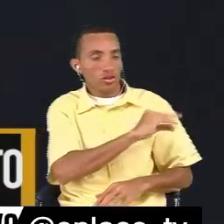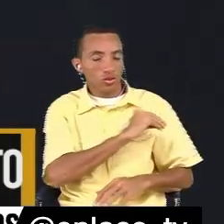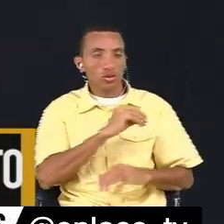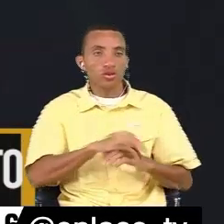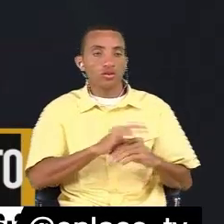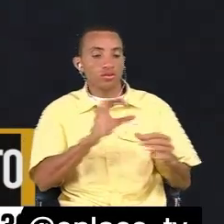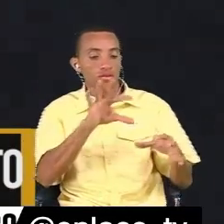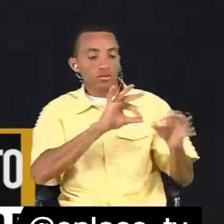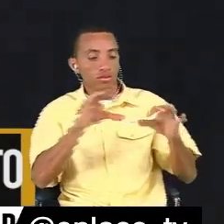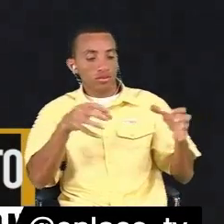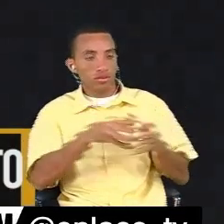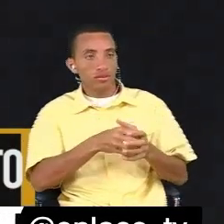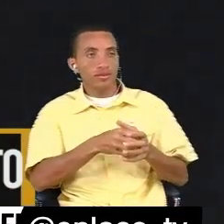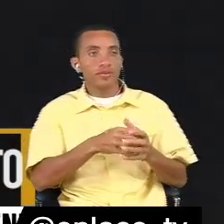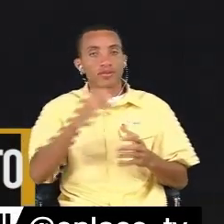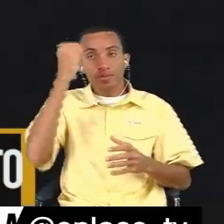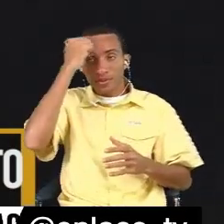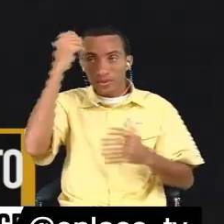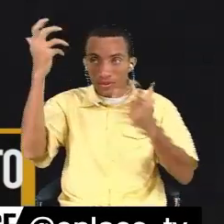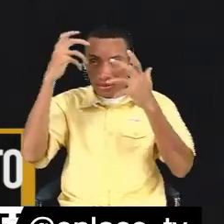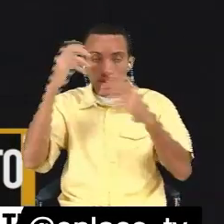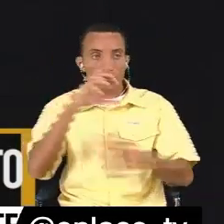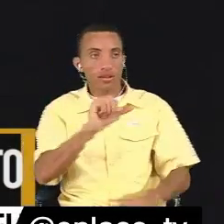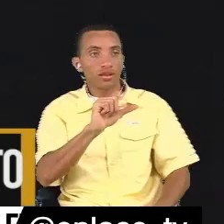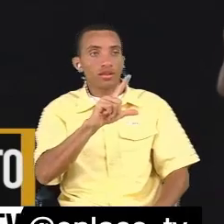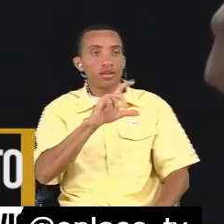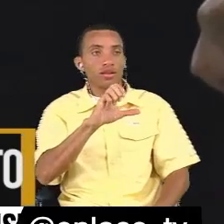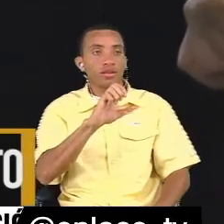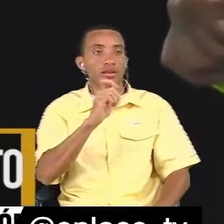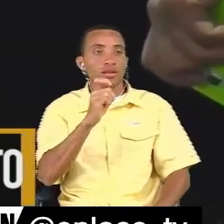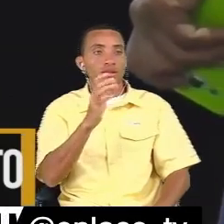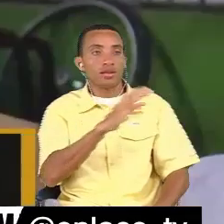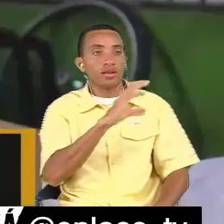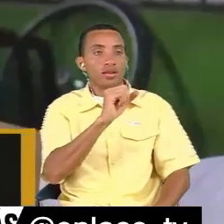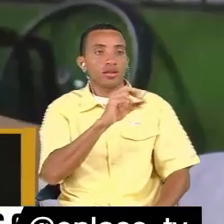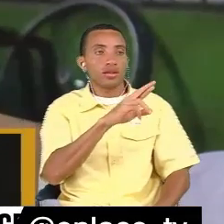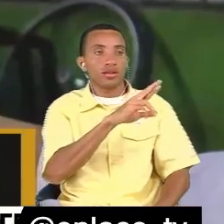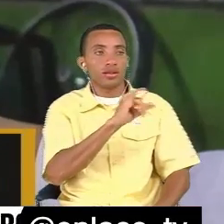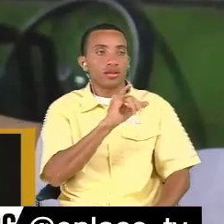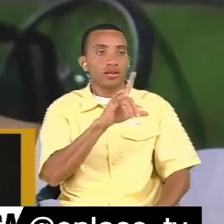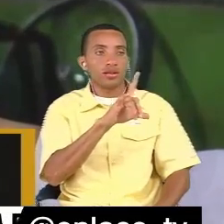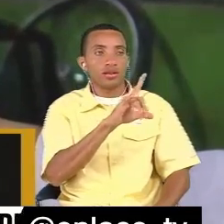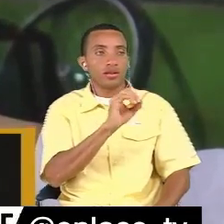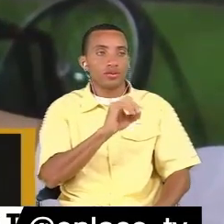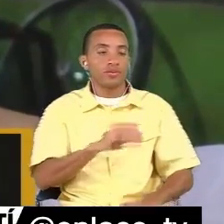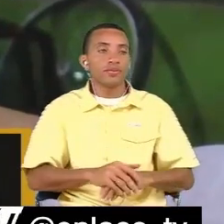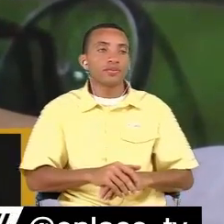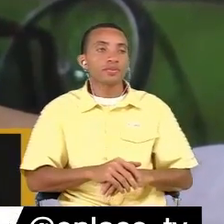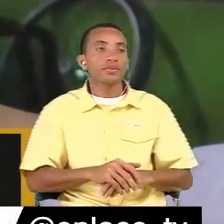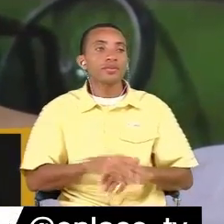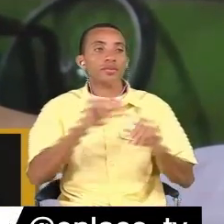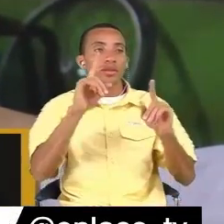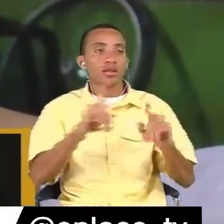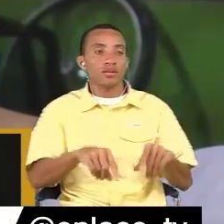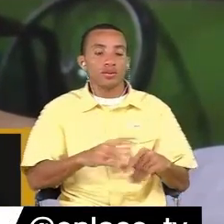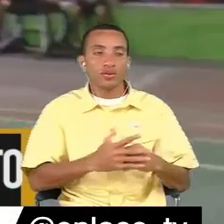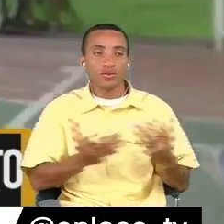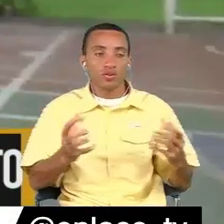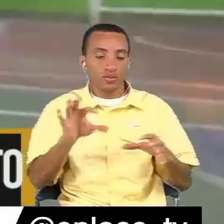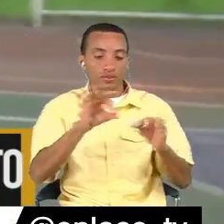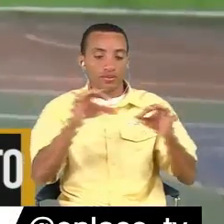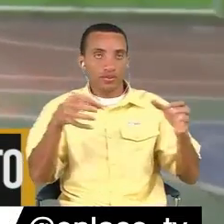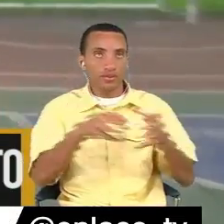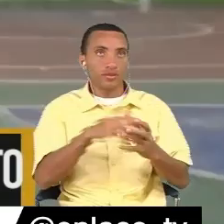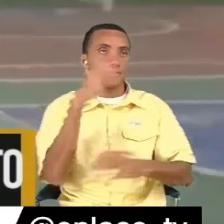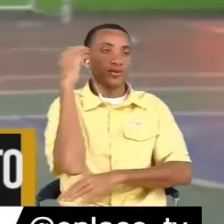Colombia y al profe Alex Carrillo, aunque por la oportunidad que me dan. estar ahí en la selección Colombia Mayor.